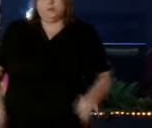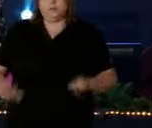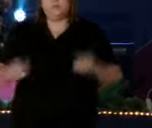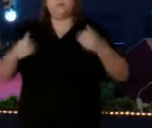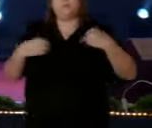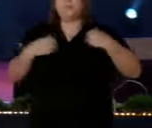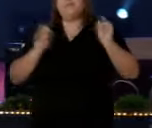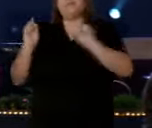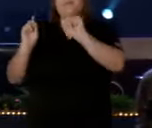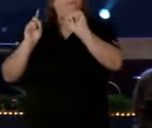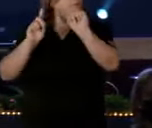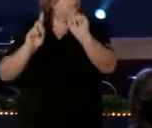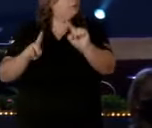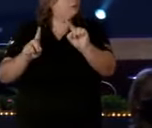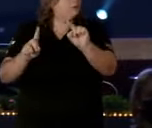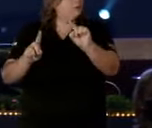vamos.